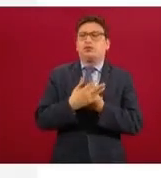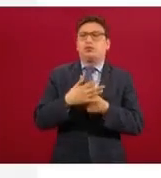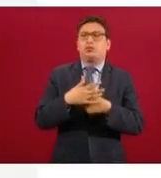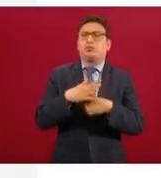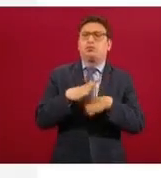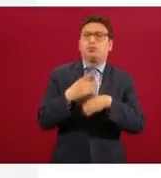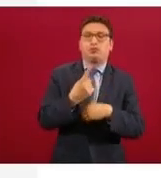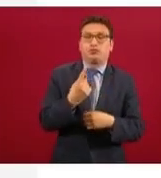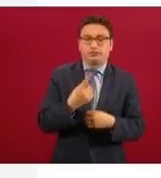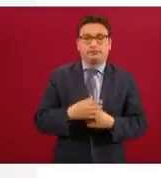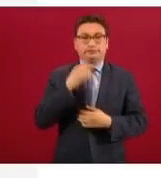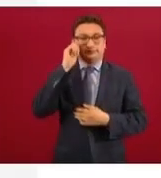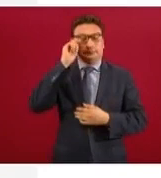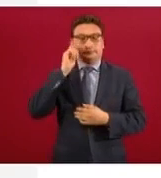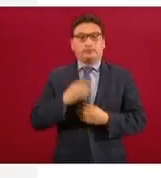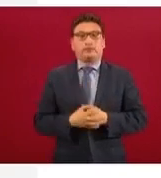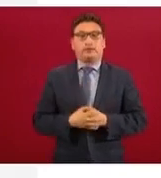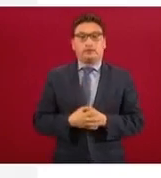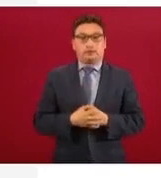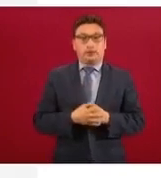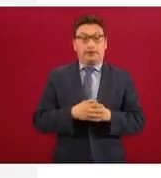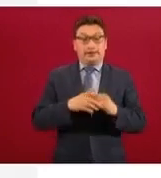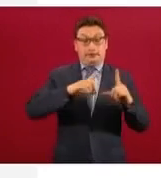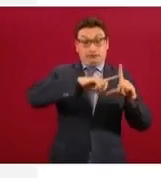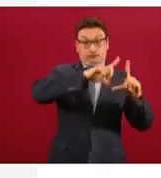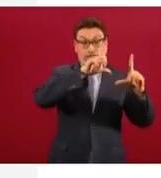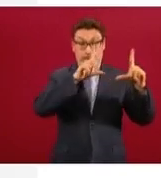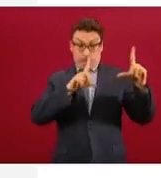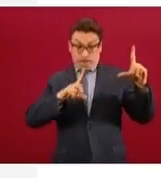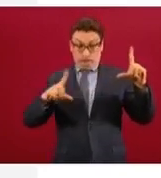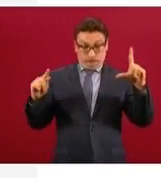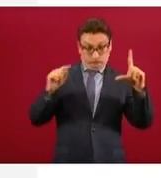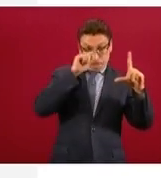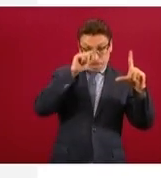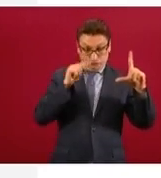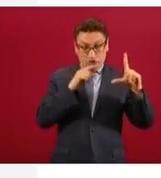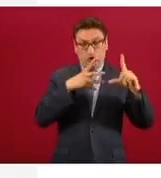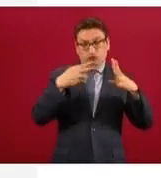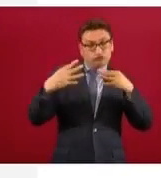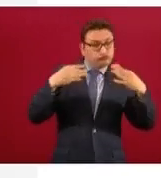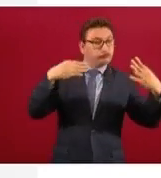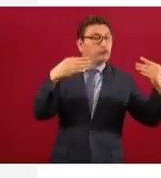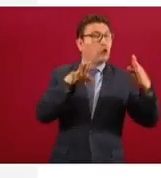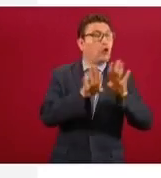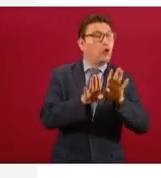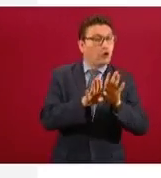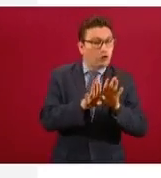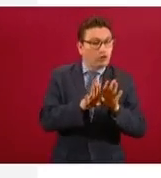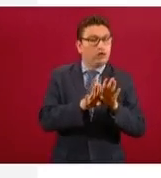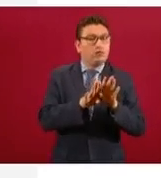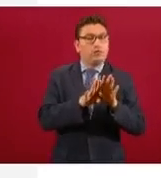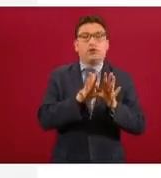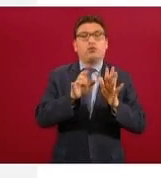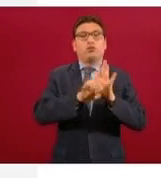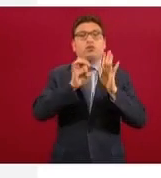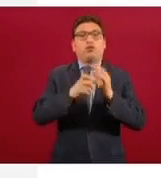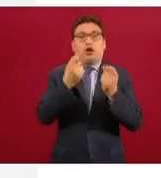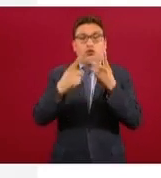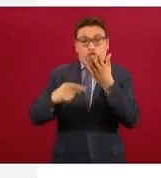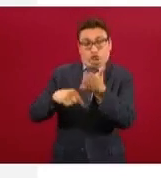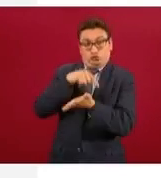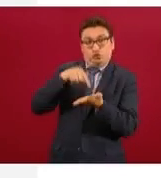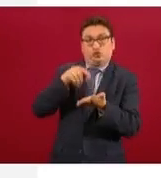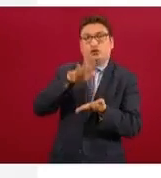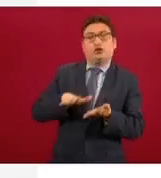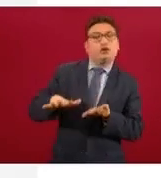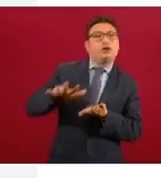ver la transmisión en el territorio. Y esto nos permite ver que algunas zonas, como la zona